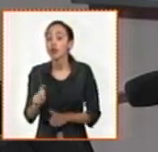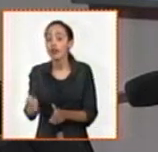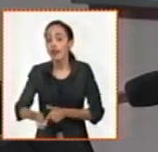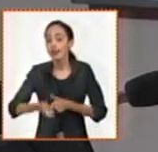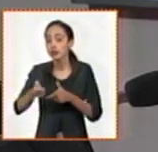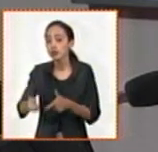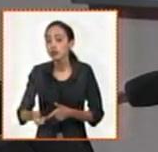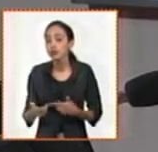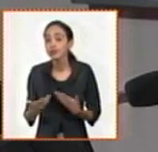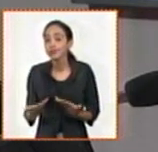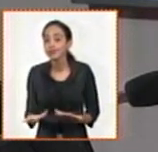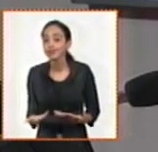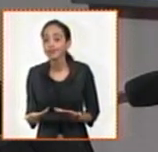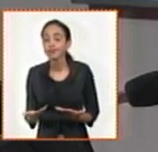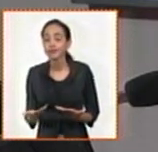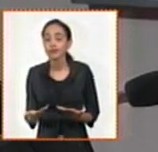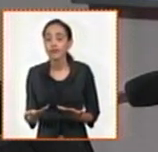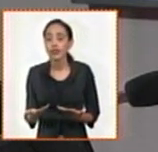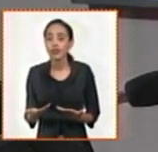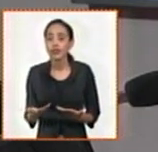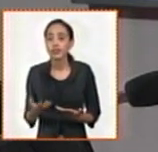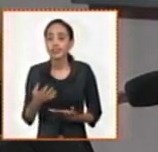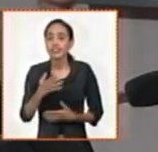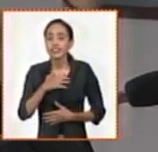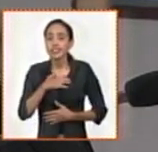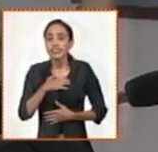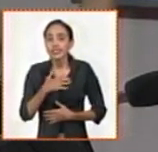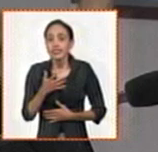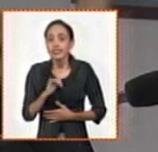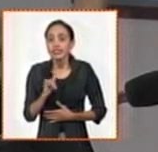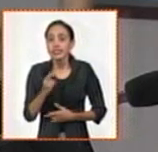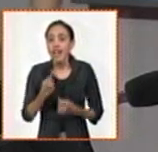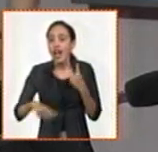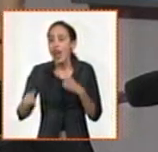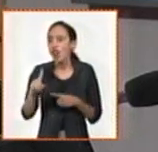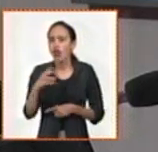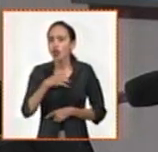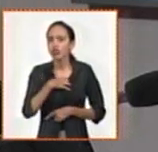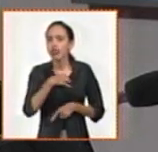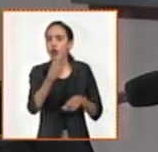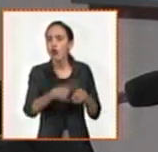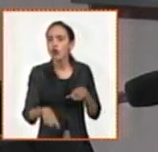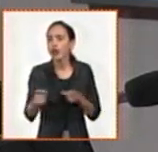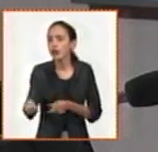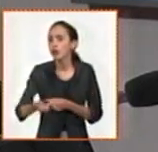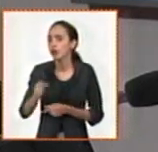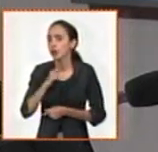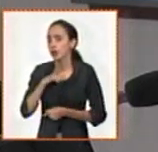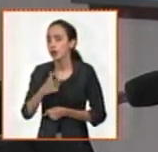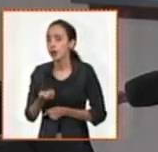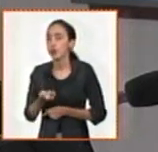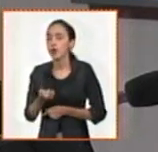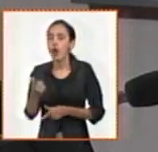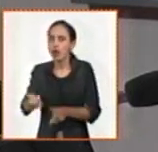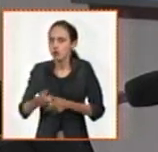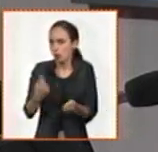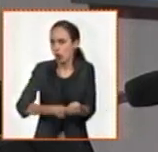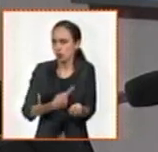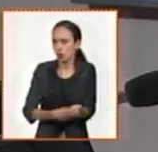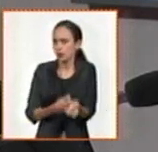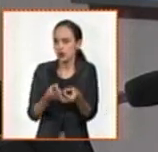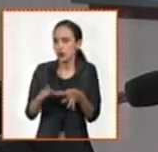agricultura que tiene una capacidad que no tienen las otras agriculturas, como por ejemplo la convencional. Tiene una